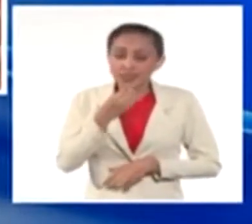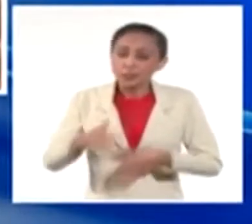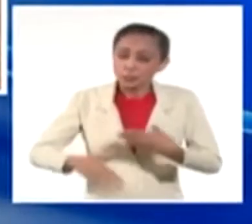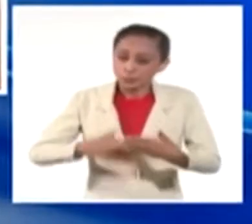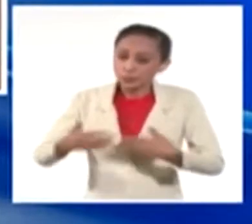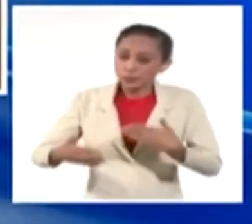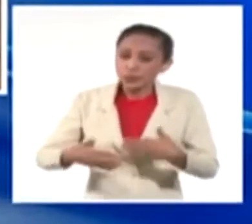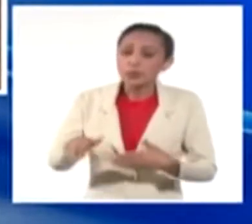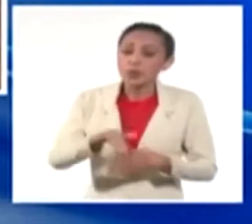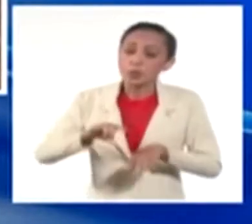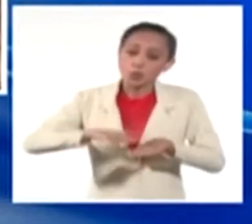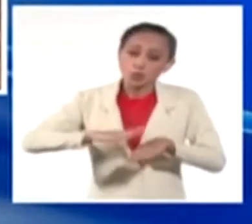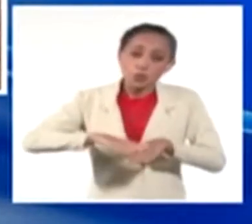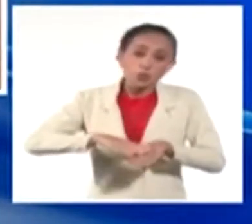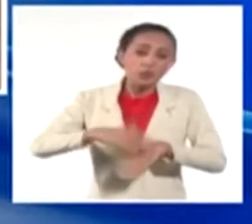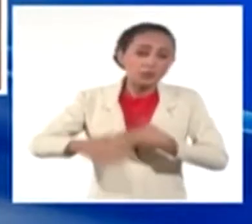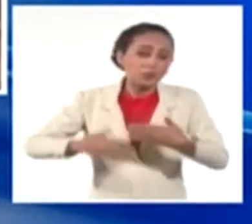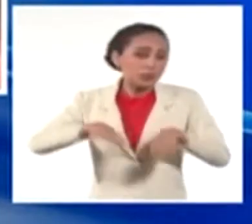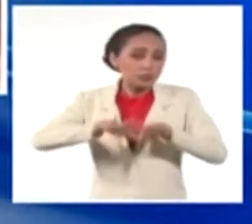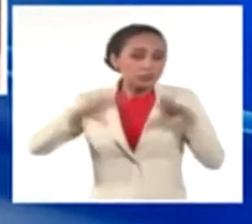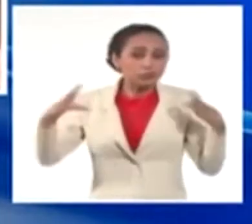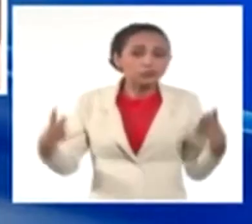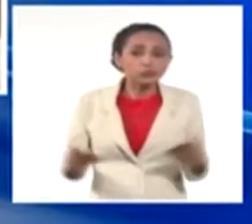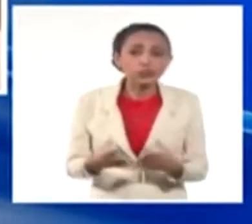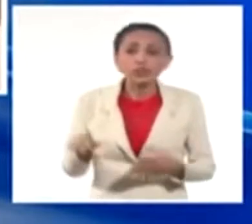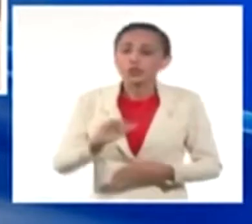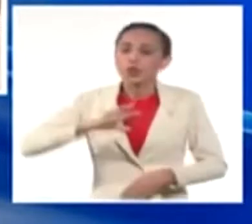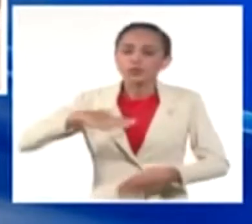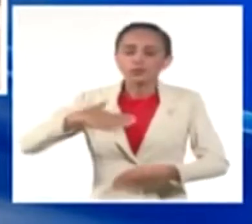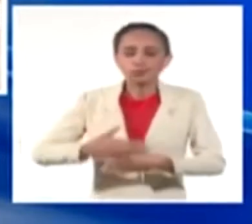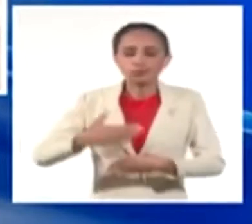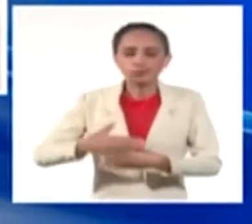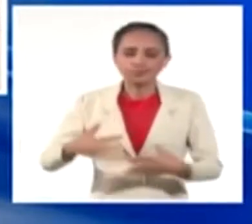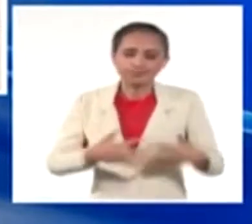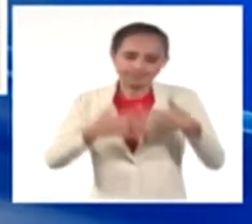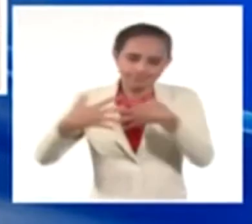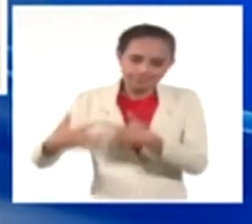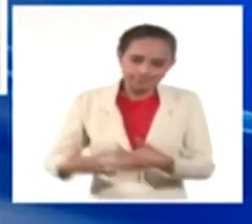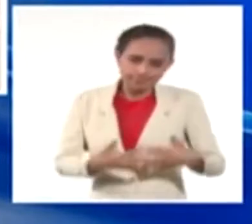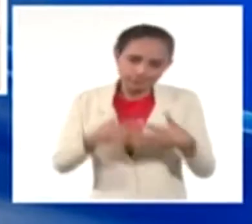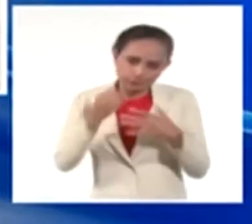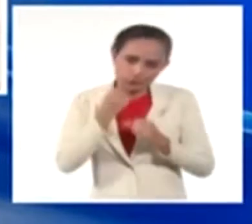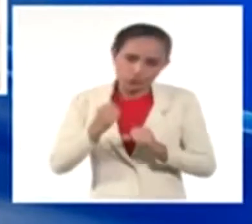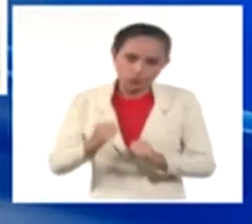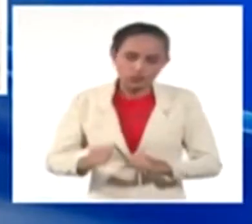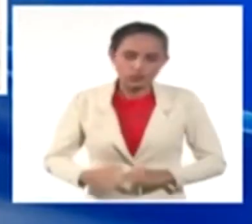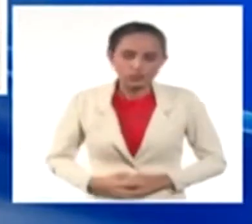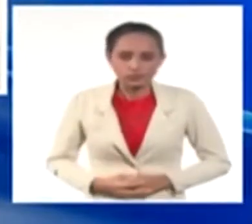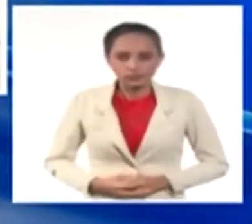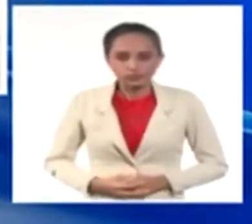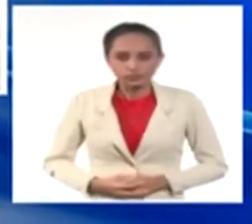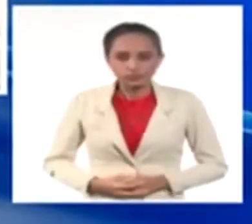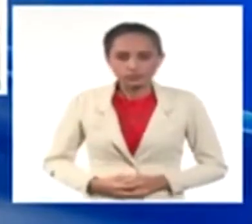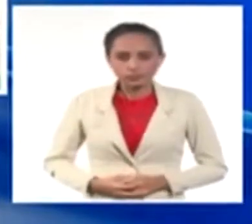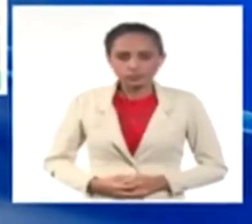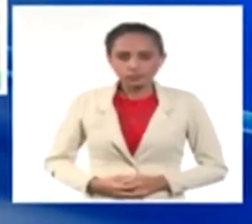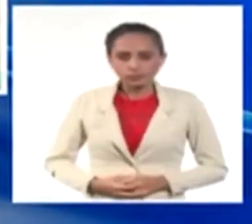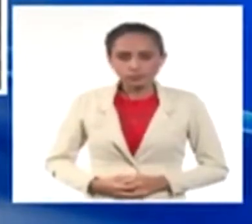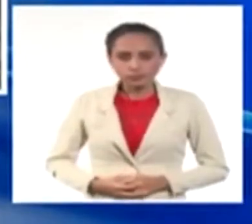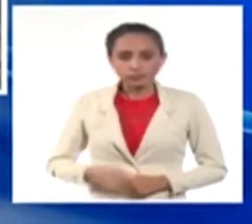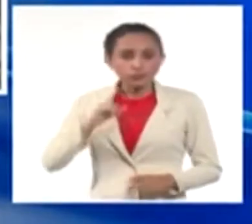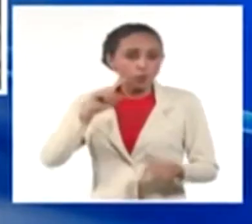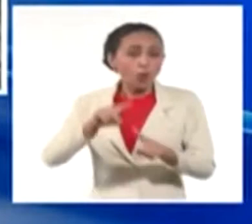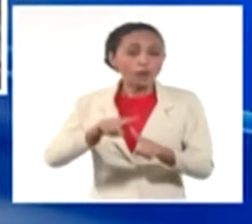mundial y las crueles limitaciones que nos impone el recrudecido bloqueo. Uno de los objetivos